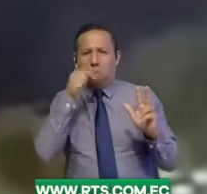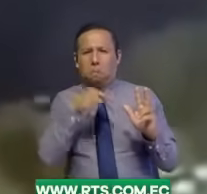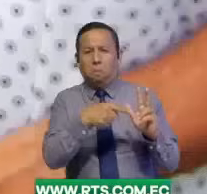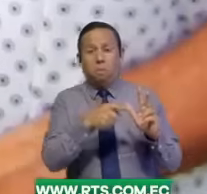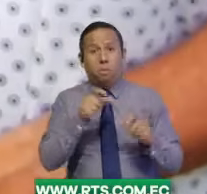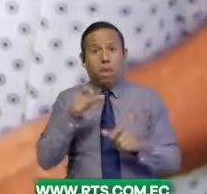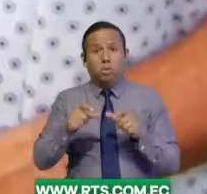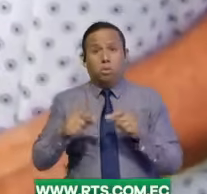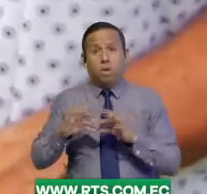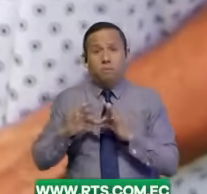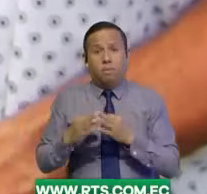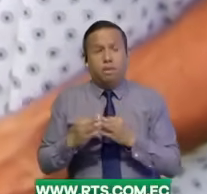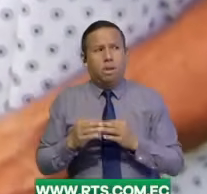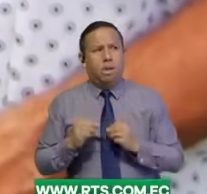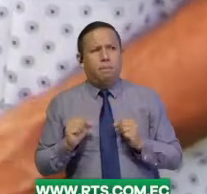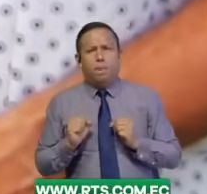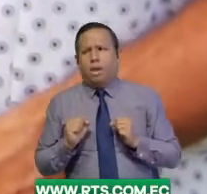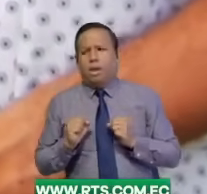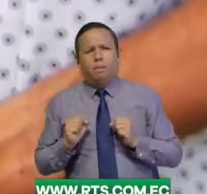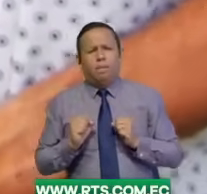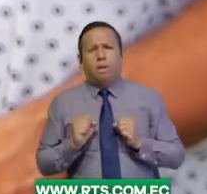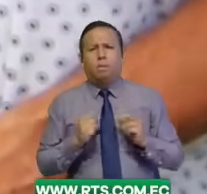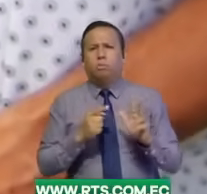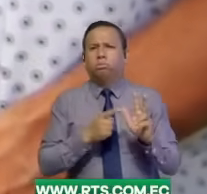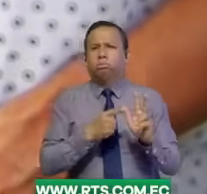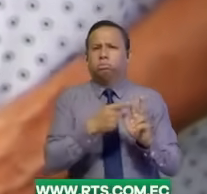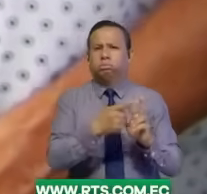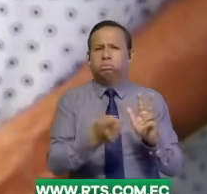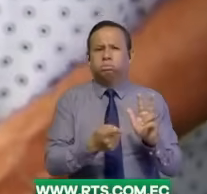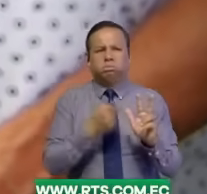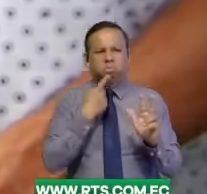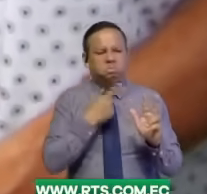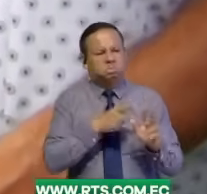de miedo. Uno de ellos le dice al que ya se iba al último,